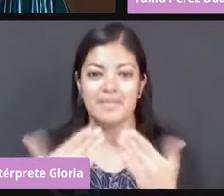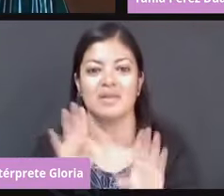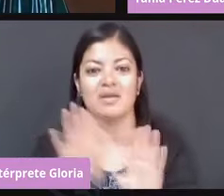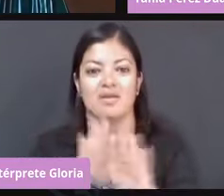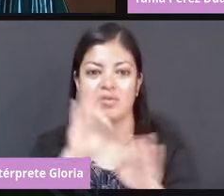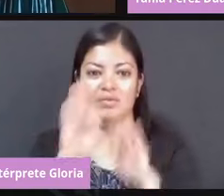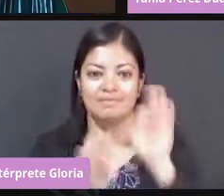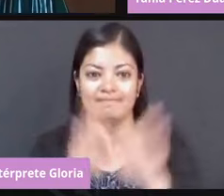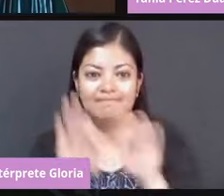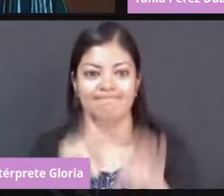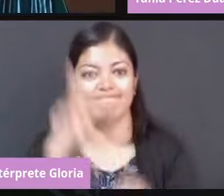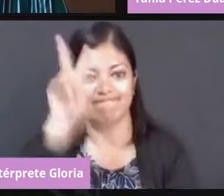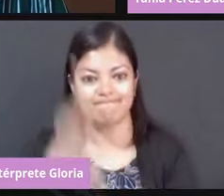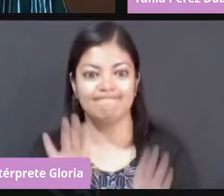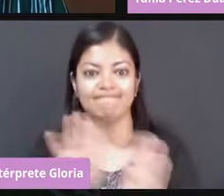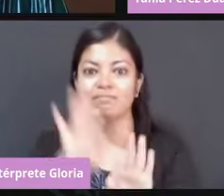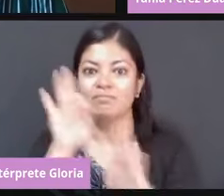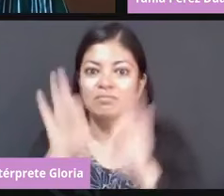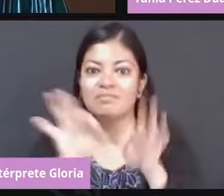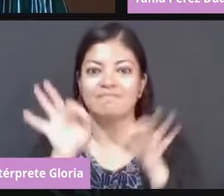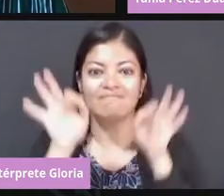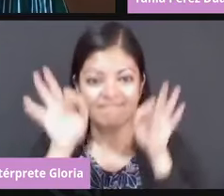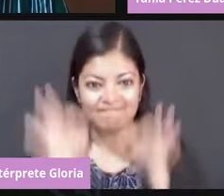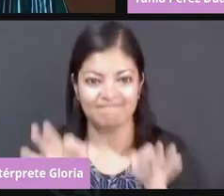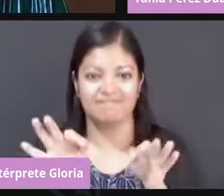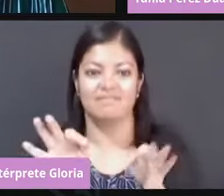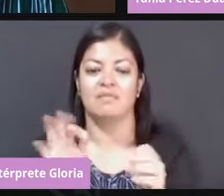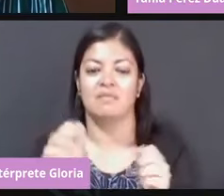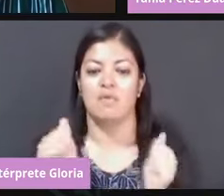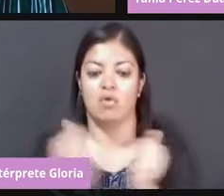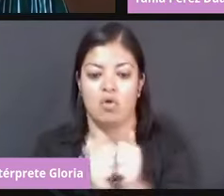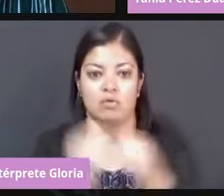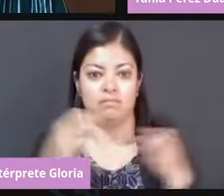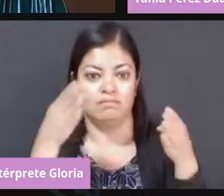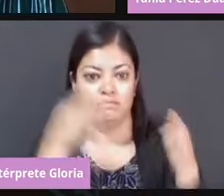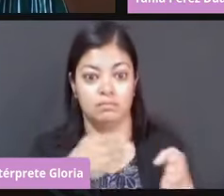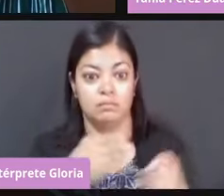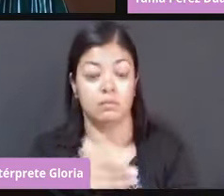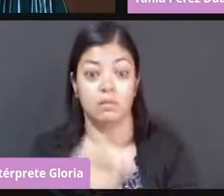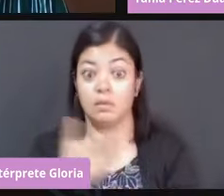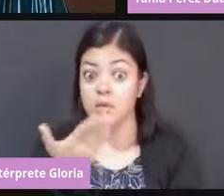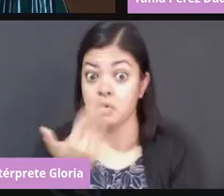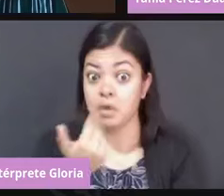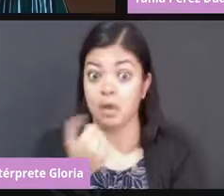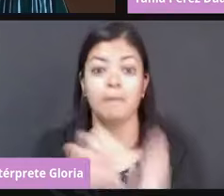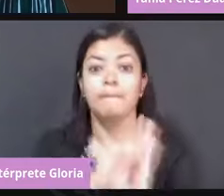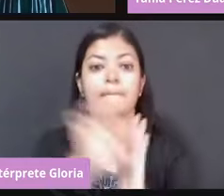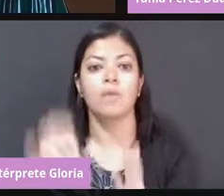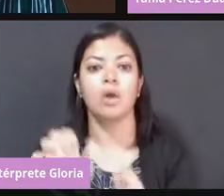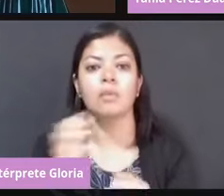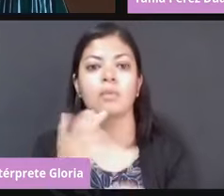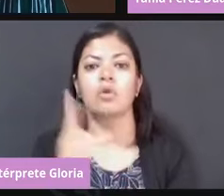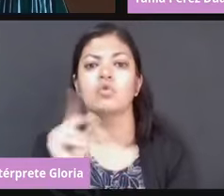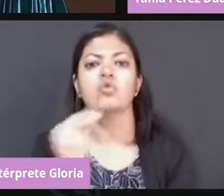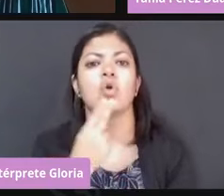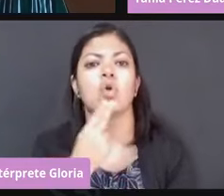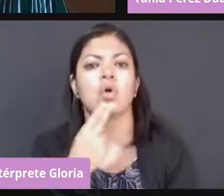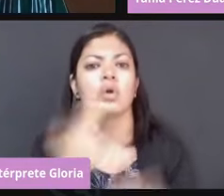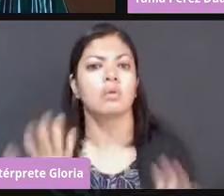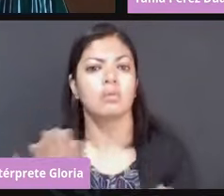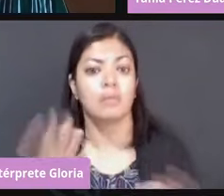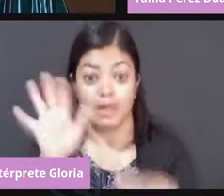realmente sea el tratamiento adecuado como tal. Si no nos metemos en temas de que no nada más no funciona, hay veces que